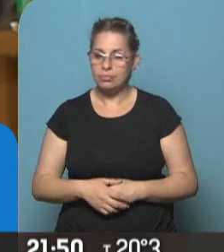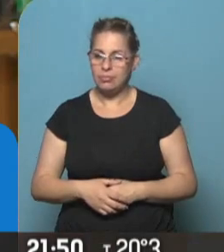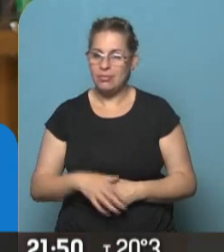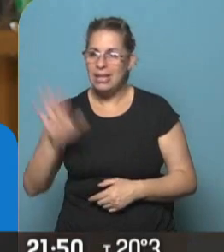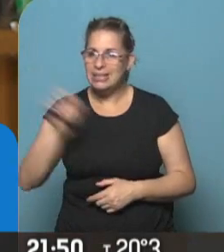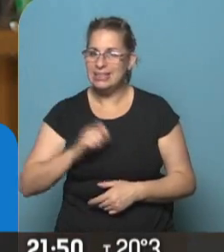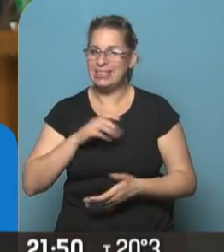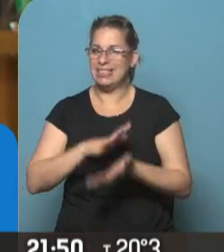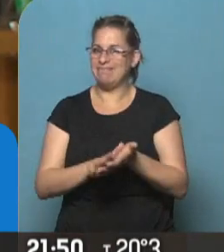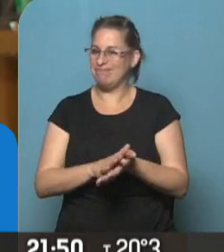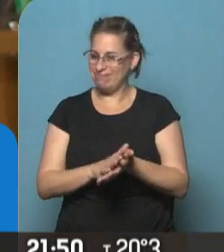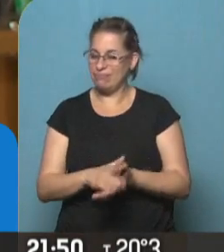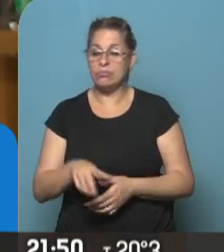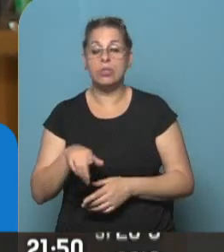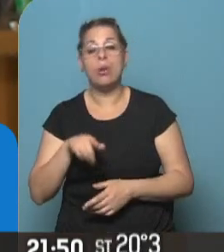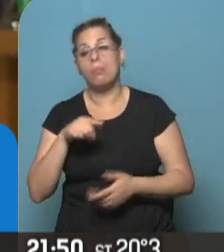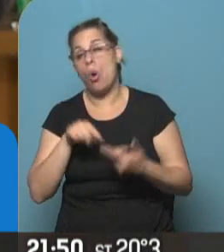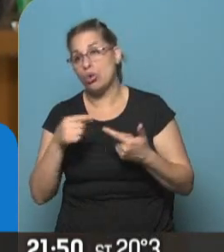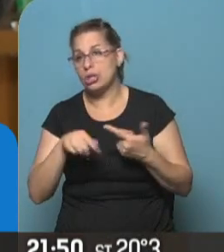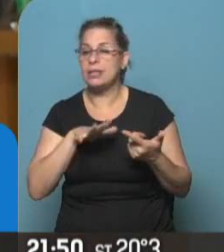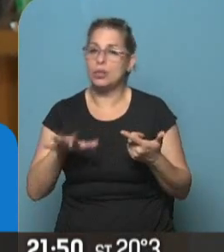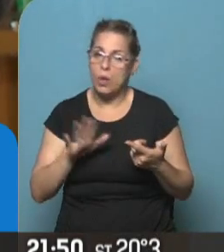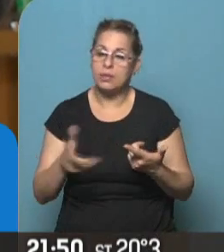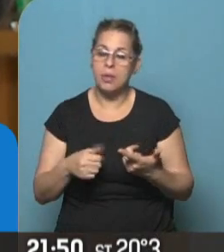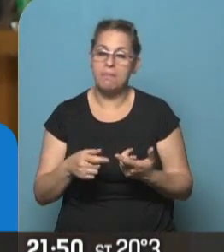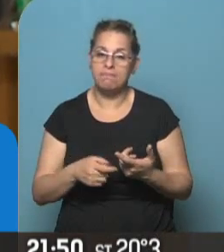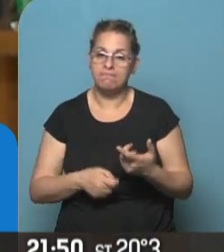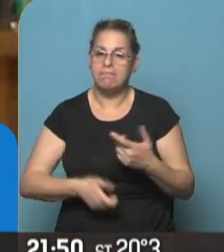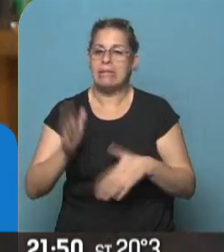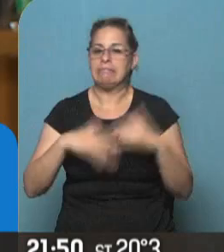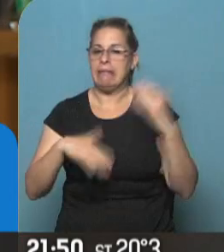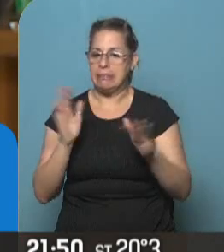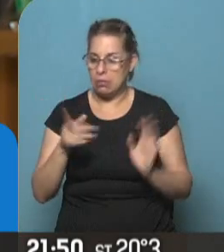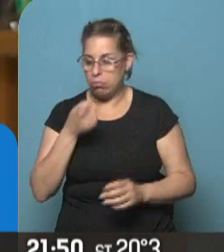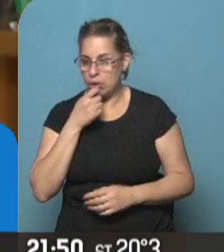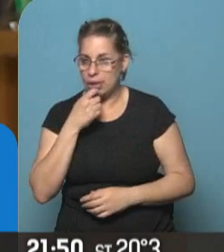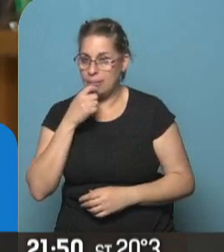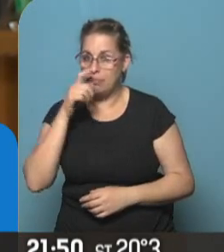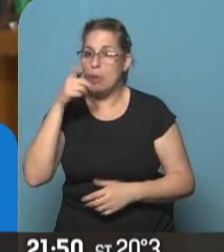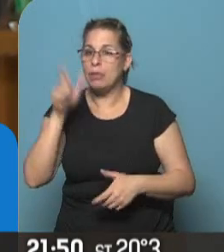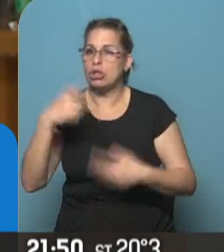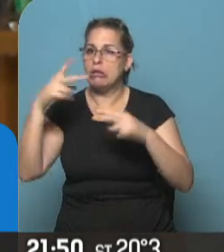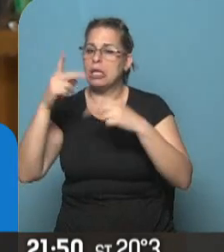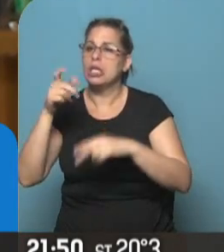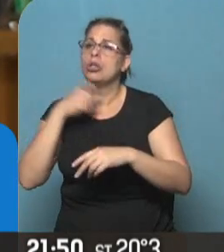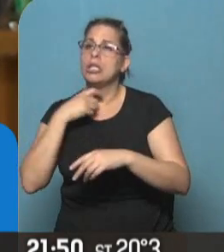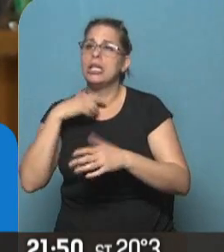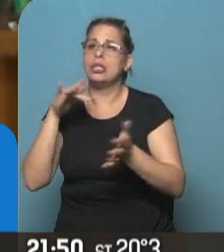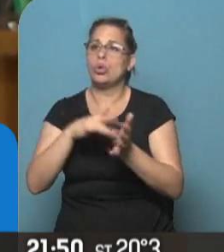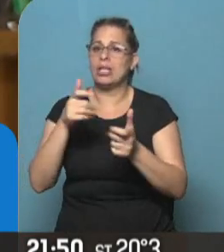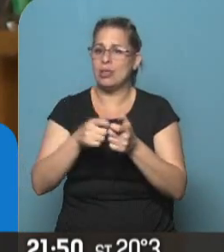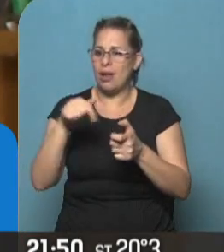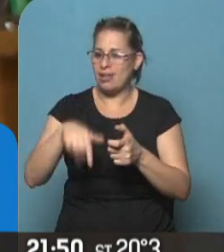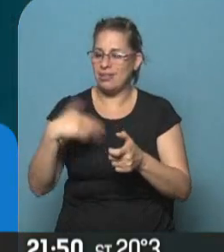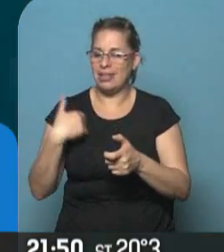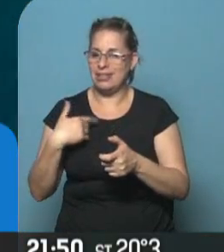contrabando a situaciones de más caseras pero de un extranjero que viene y quiere usar su teléfono acá y no